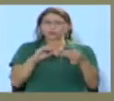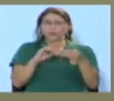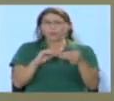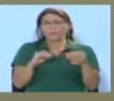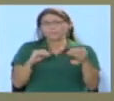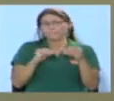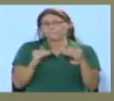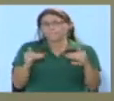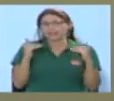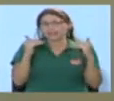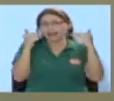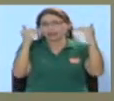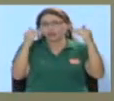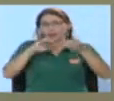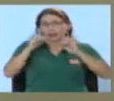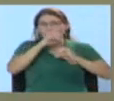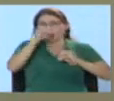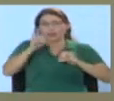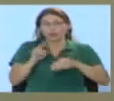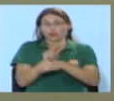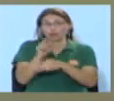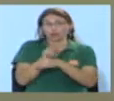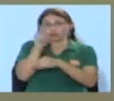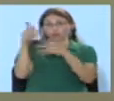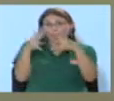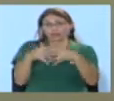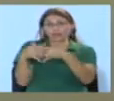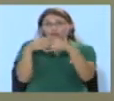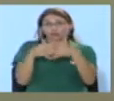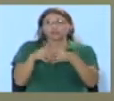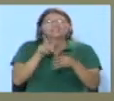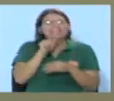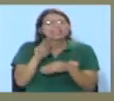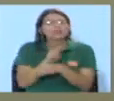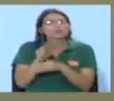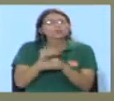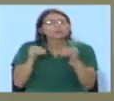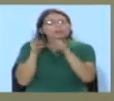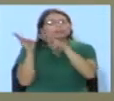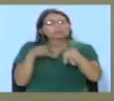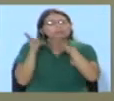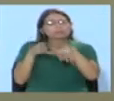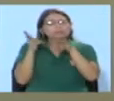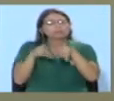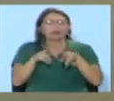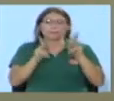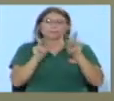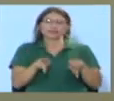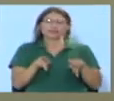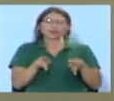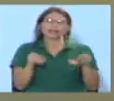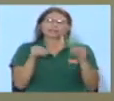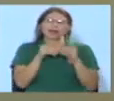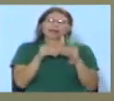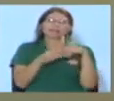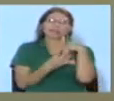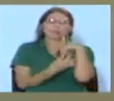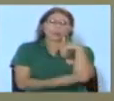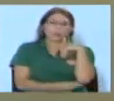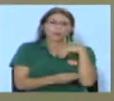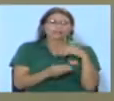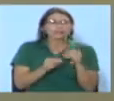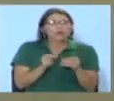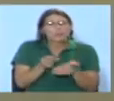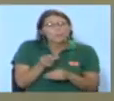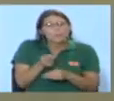el promedio consumo en ese país, es de personas que tienen escasos recursos y que utilizan